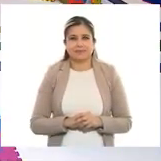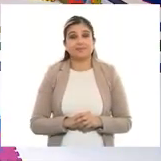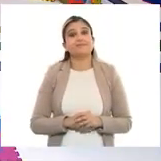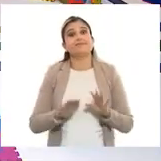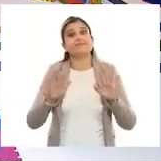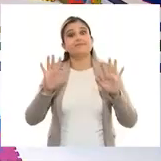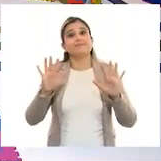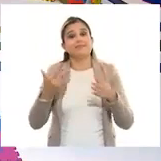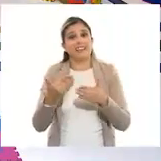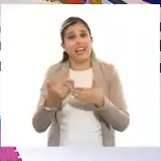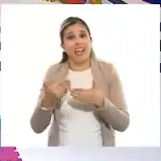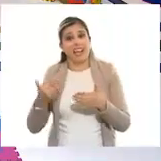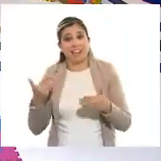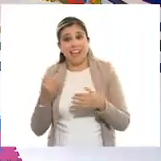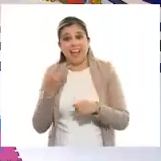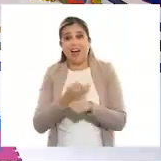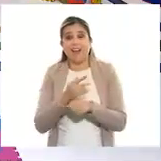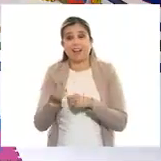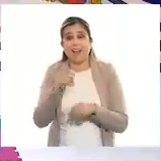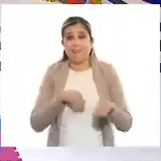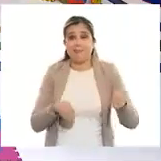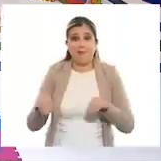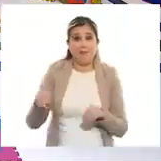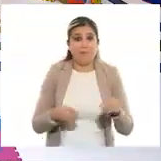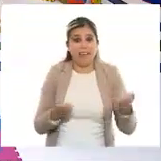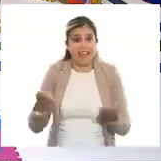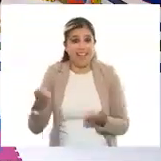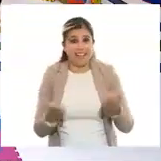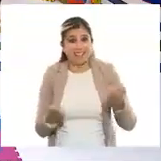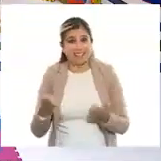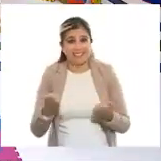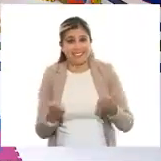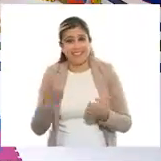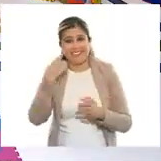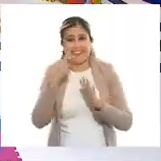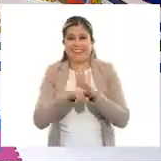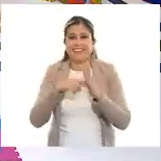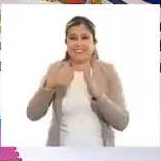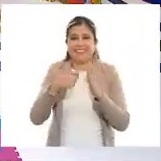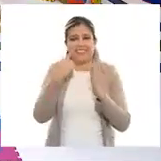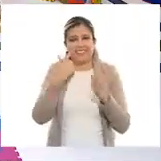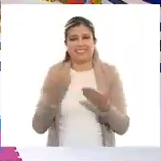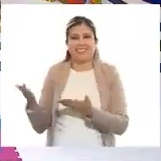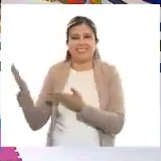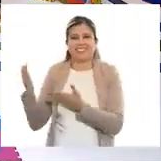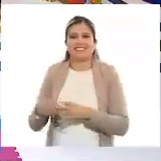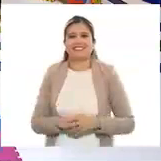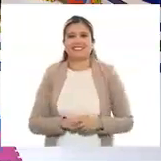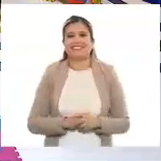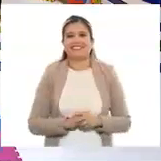Pero antes, ha llegado el momento de movernos un poquito, maestra. Vamos Lenny. A movernos, Ale.